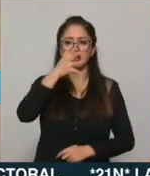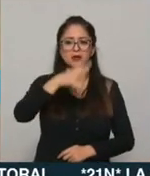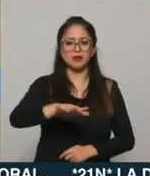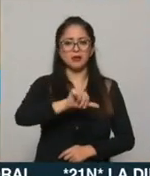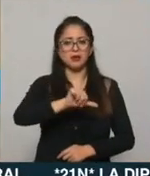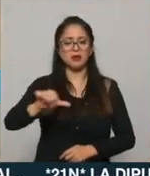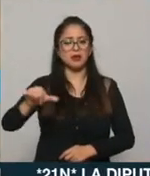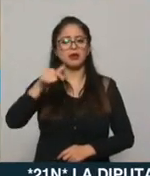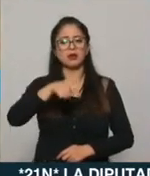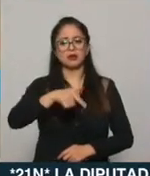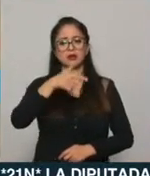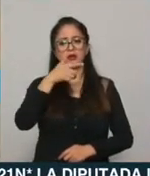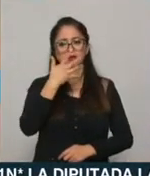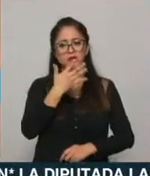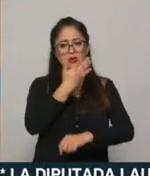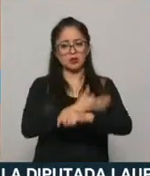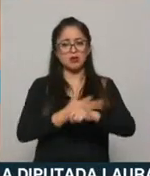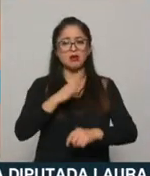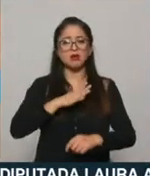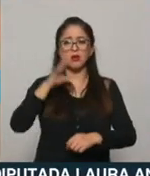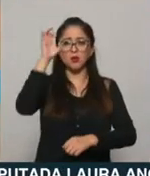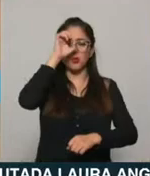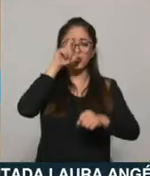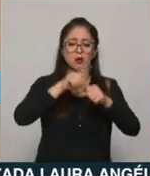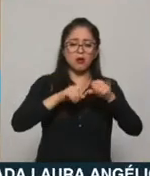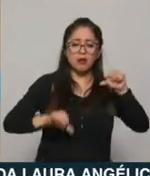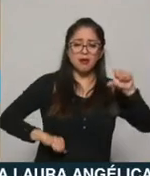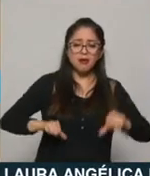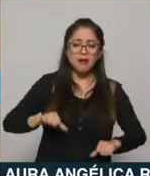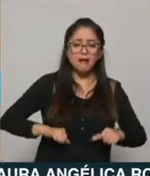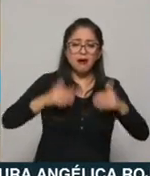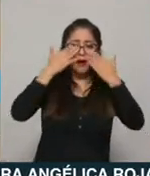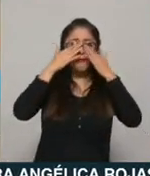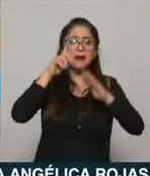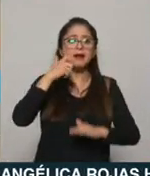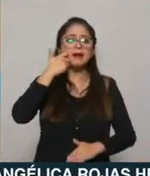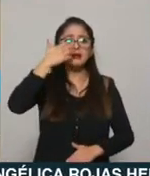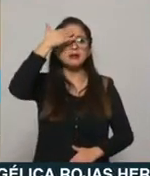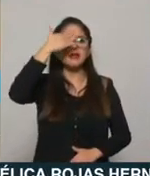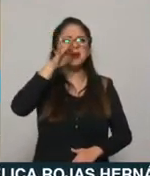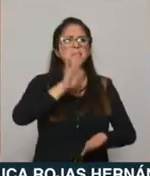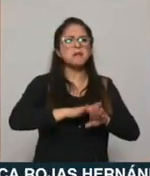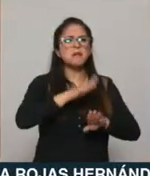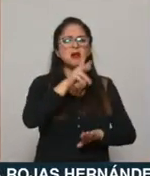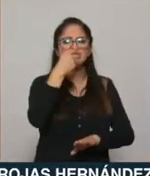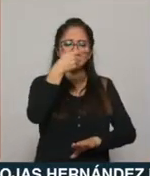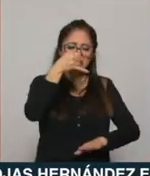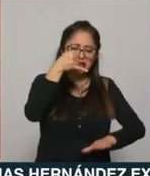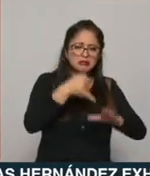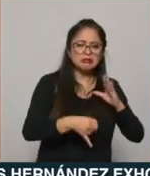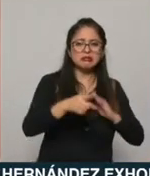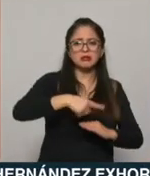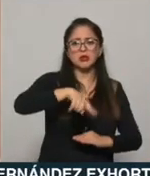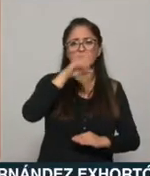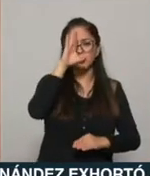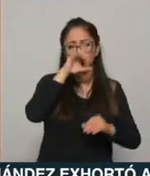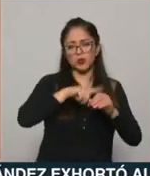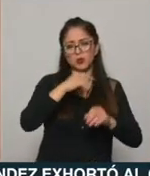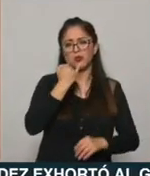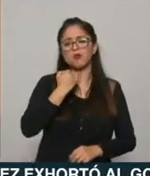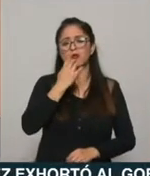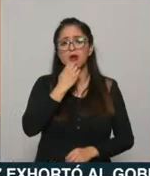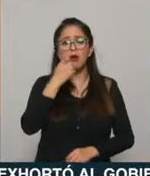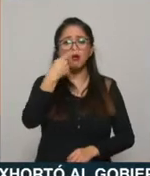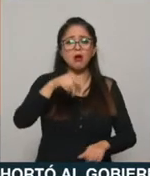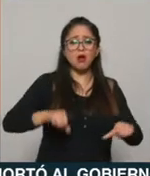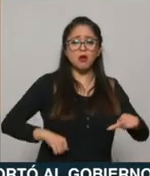horas. Cuentan con actividades culturales abiertas a quienes deseen conocer más de cerca a la comunidad judía. La cartelera de actividades se puede